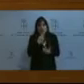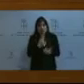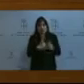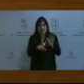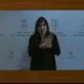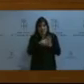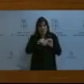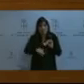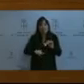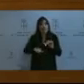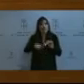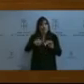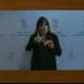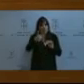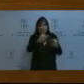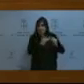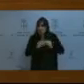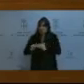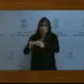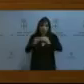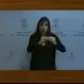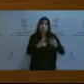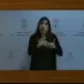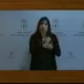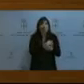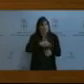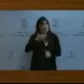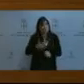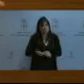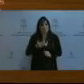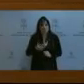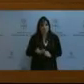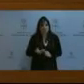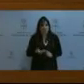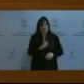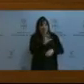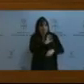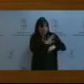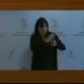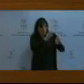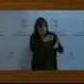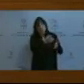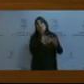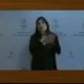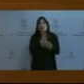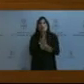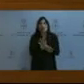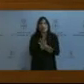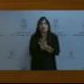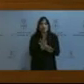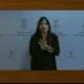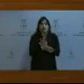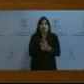es muy importante. Ha explicado el señor consejero que las modificaciones son de